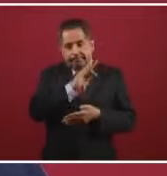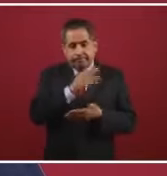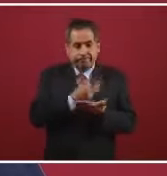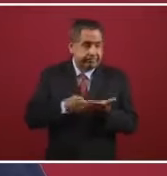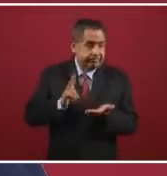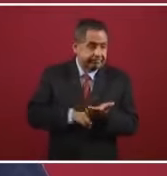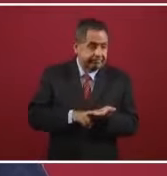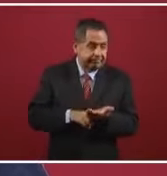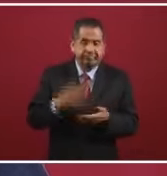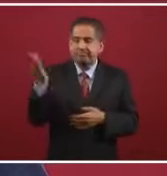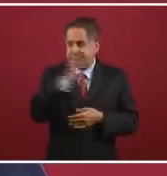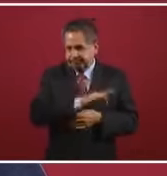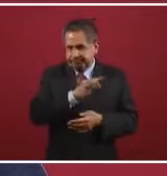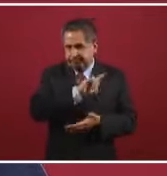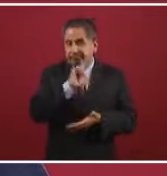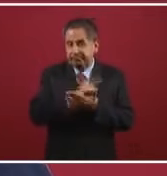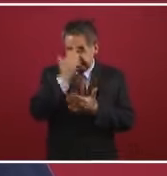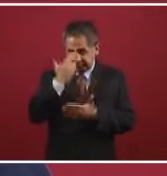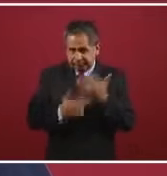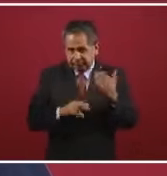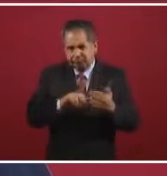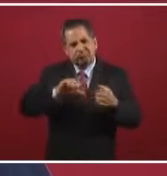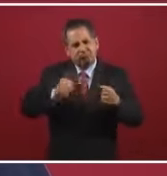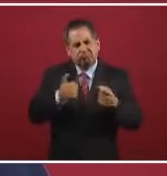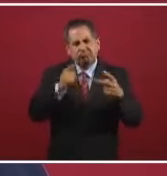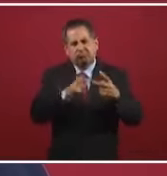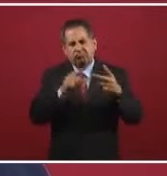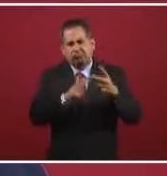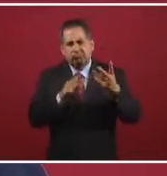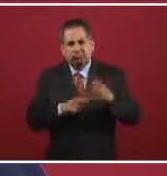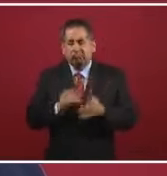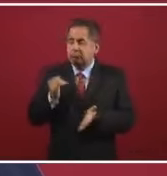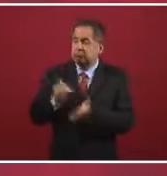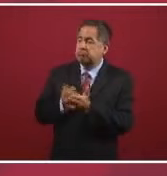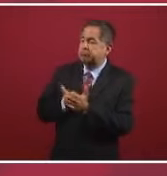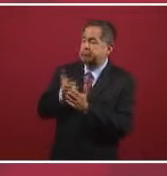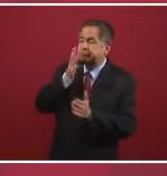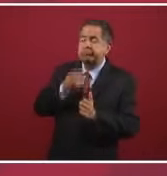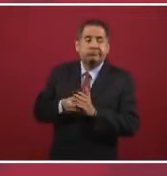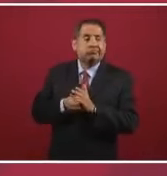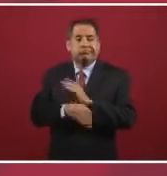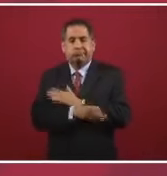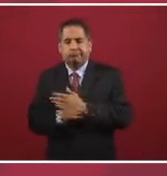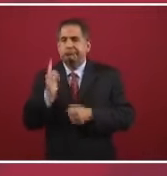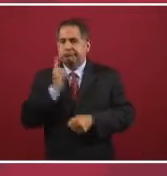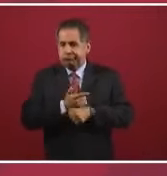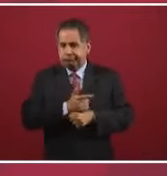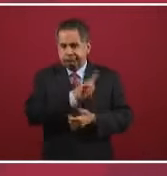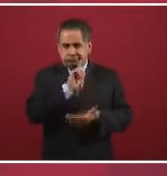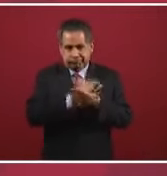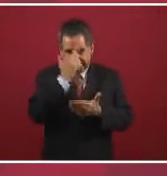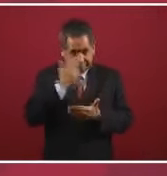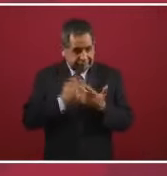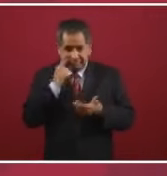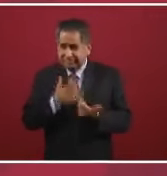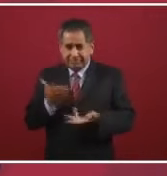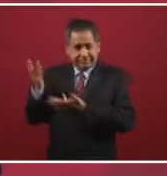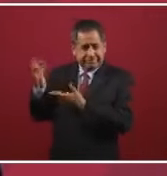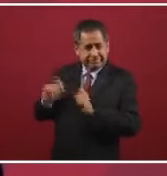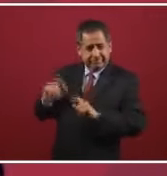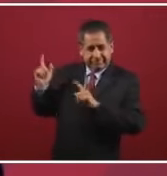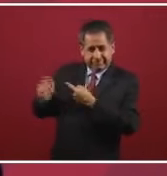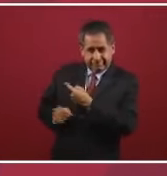y otros mecanismos de evasión fiscal, porque es